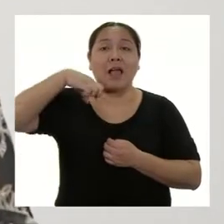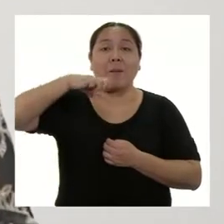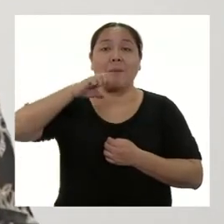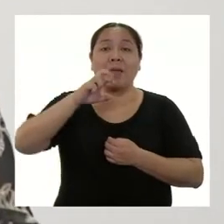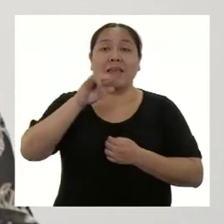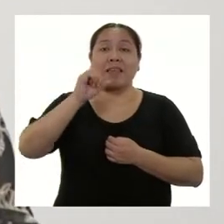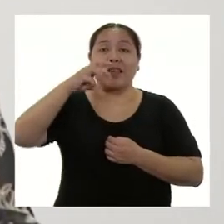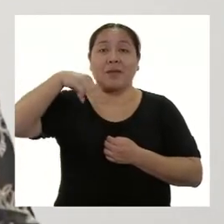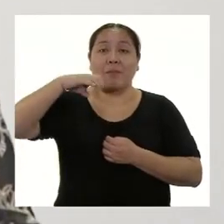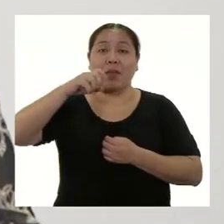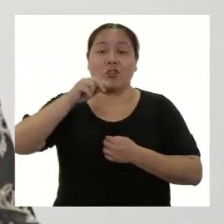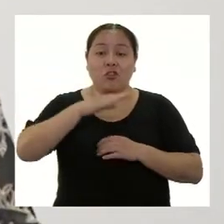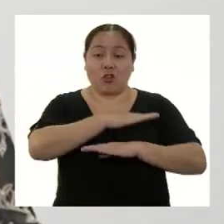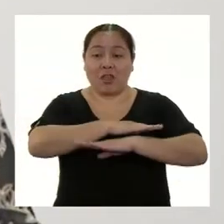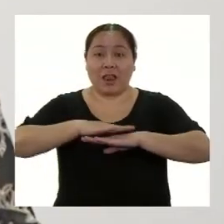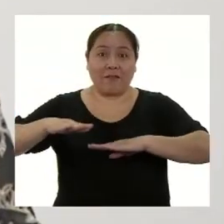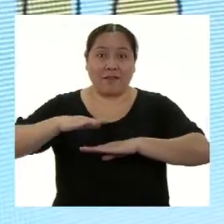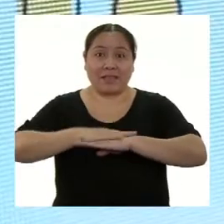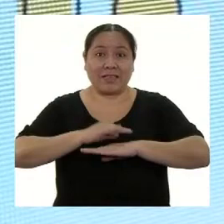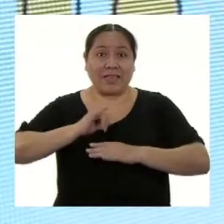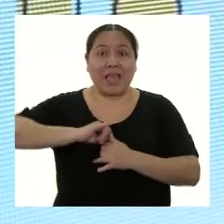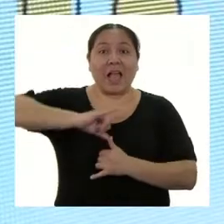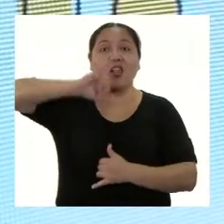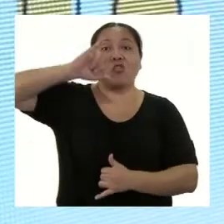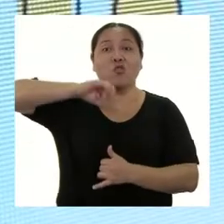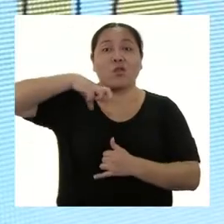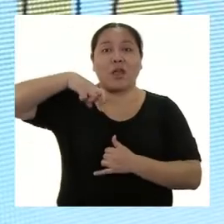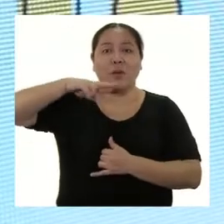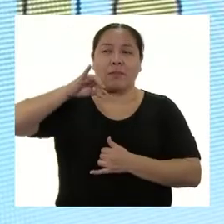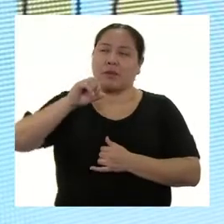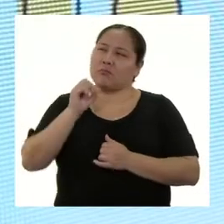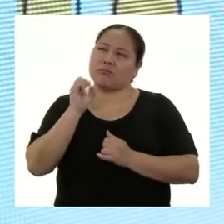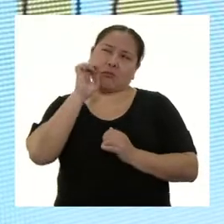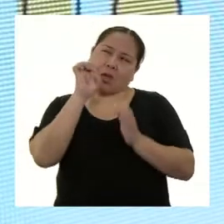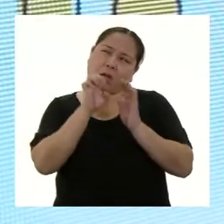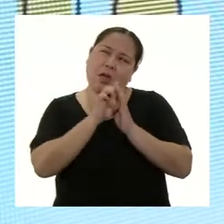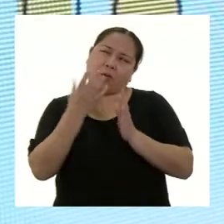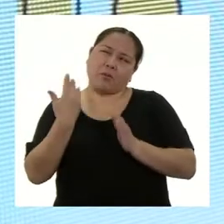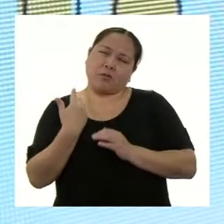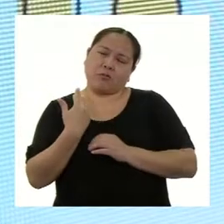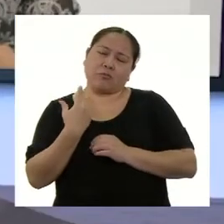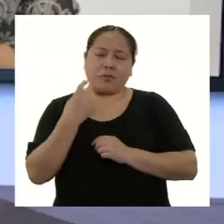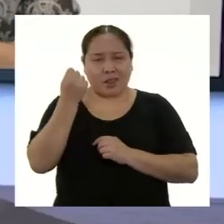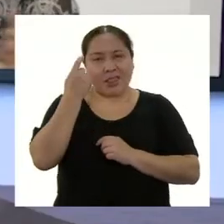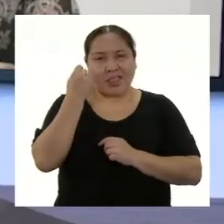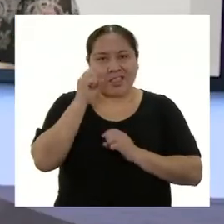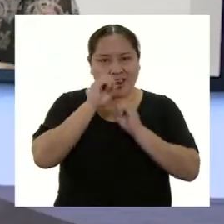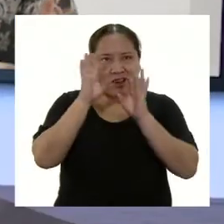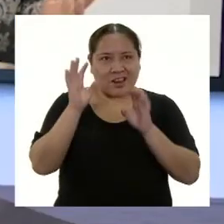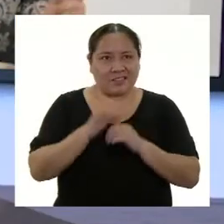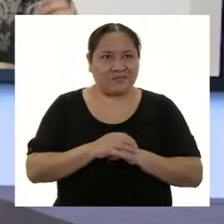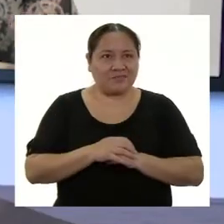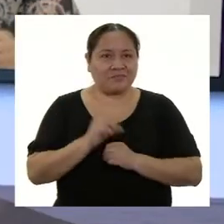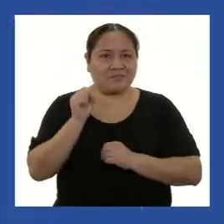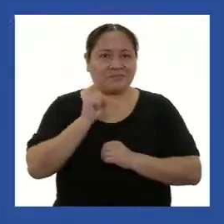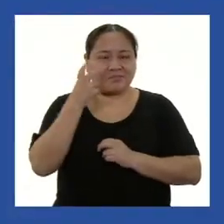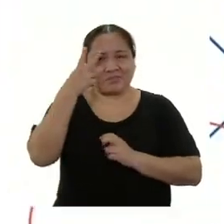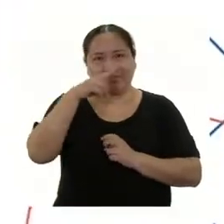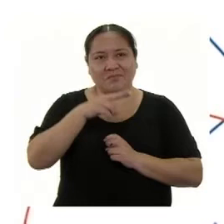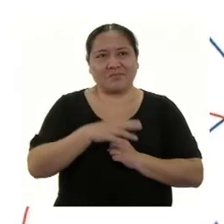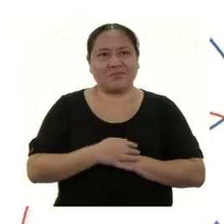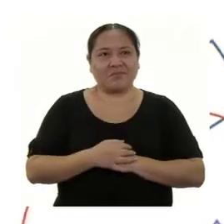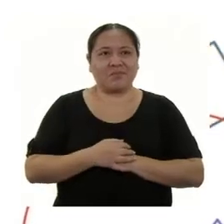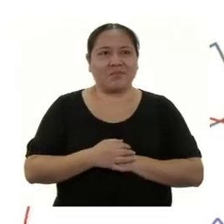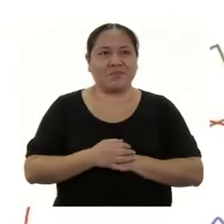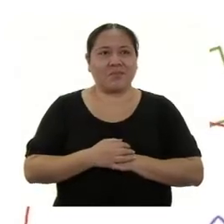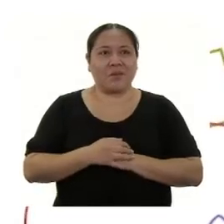de la base y la altura del prisma. ¿Me da un ejemplo? Digo, como para entenderlo mejor. Ok, veamos.